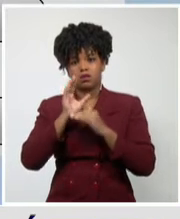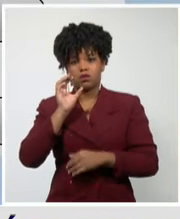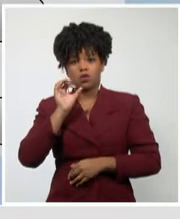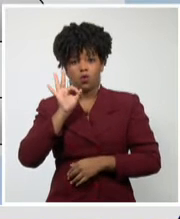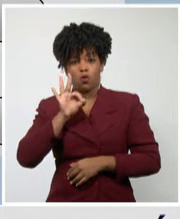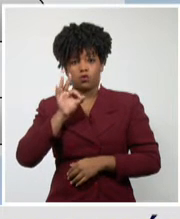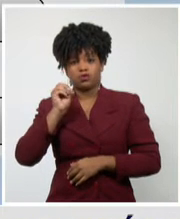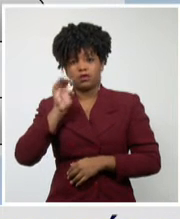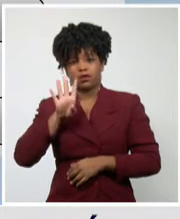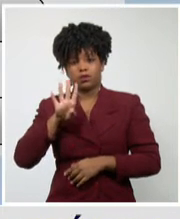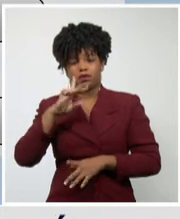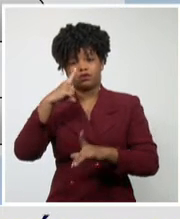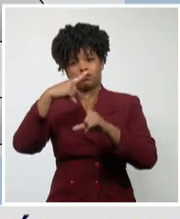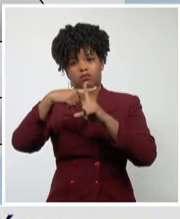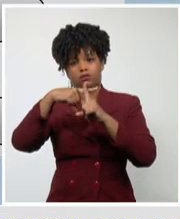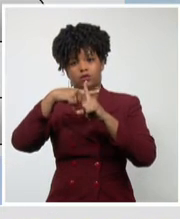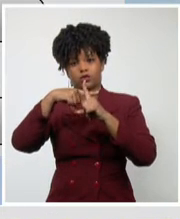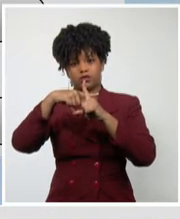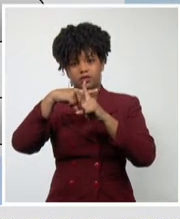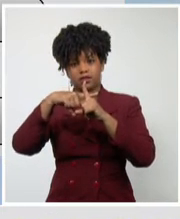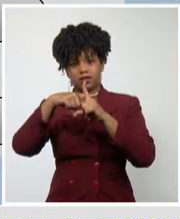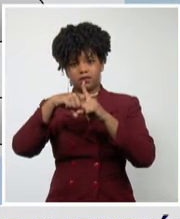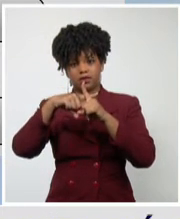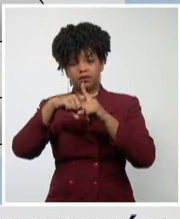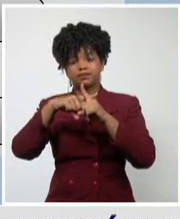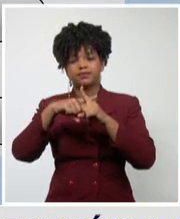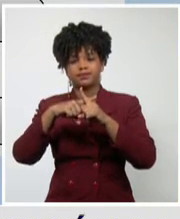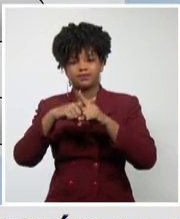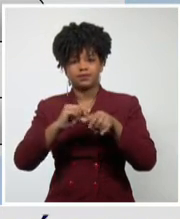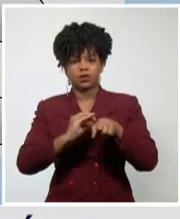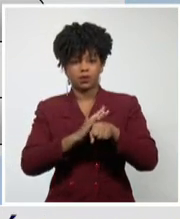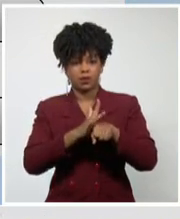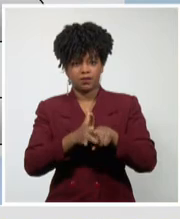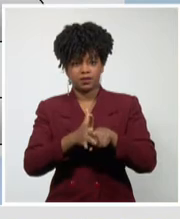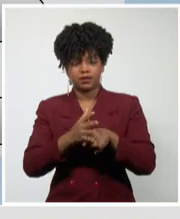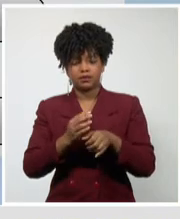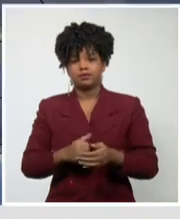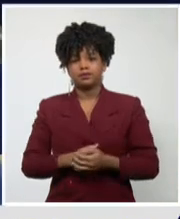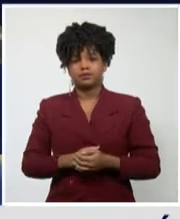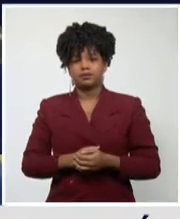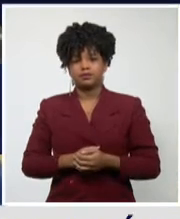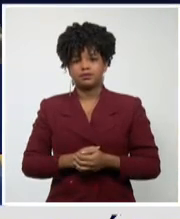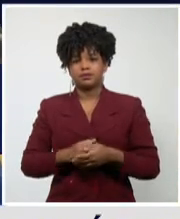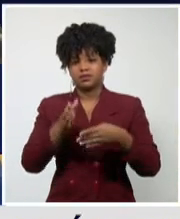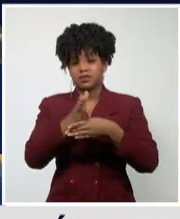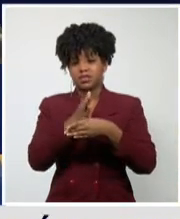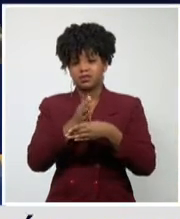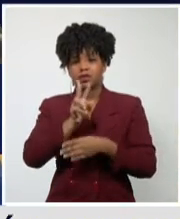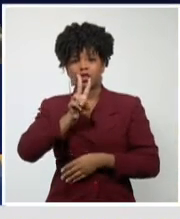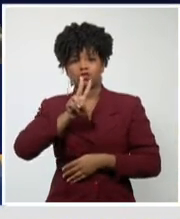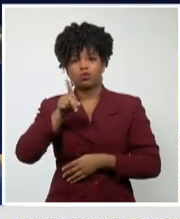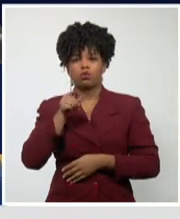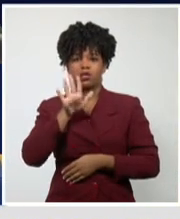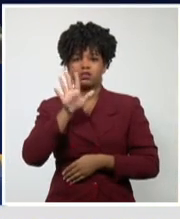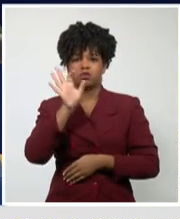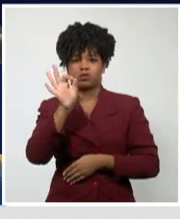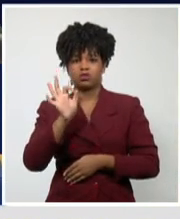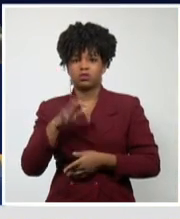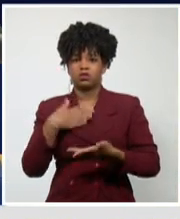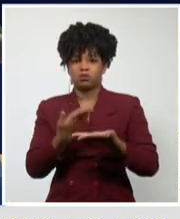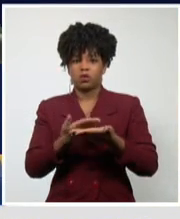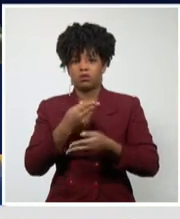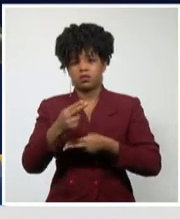sido positivas al SARS-CoV-2. Eso da un 2,5% de las muestras estudiadas pues han